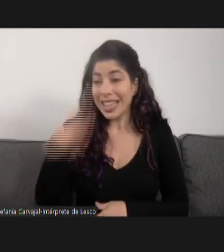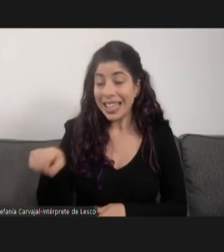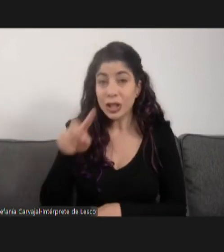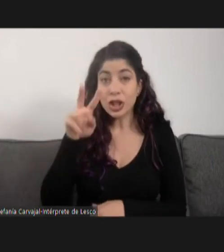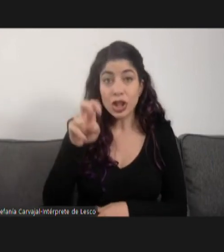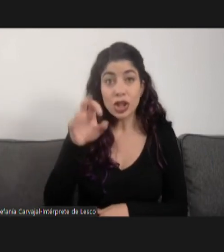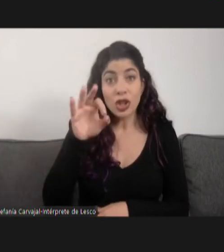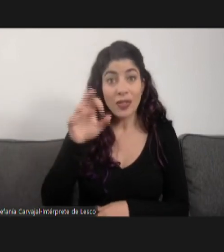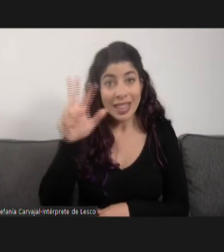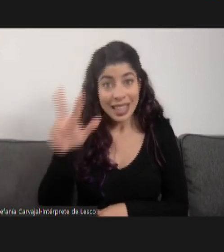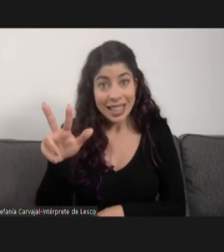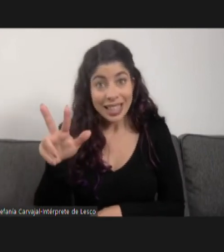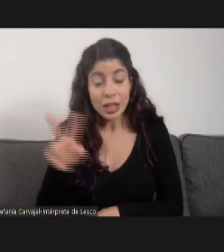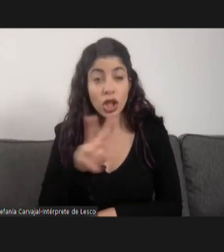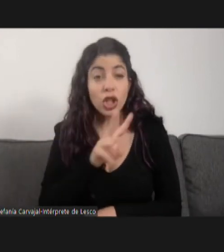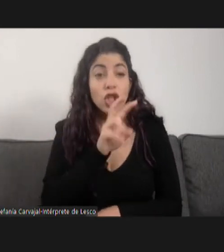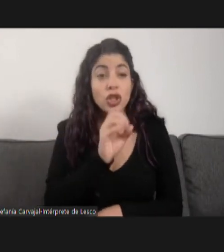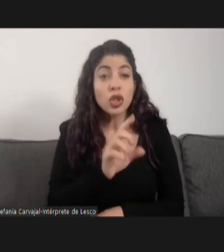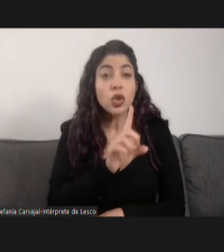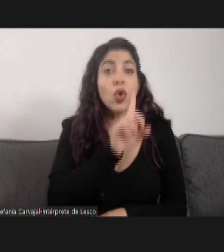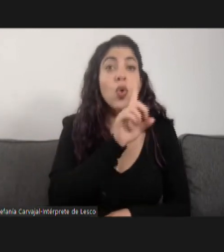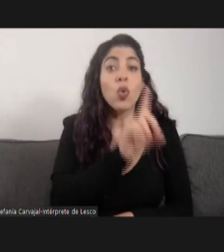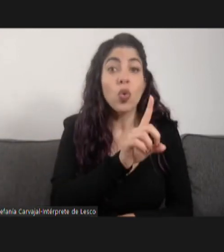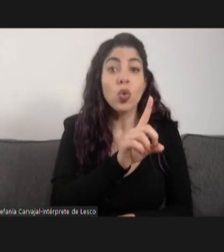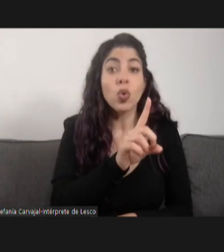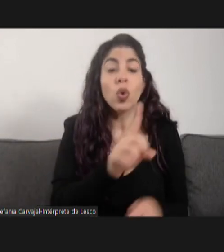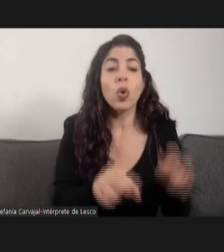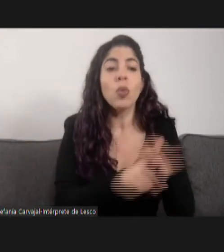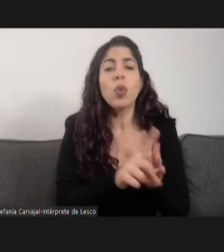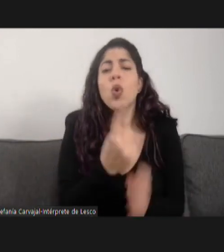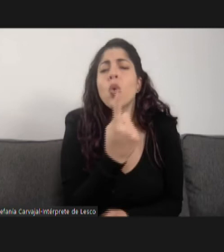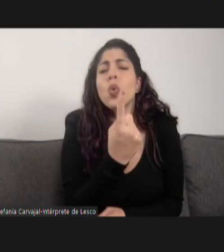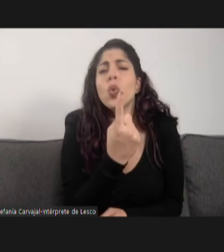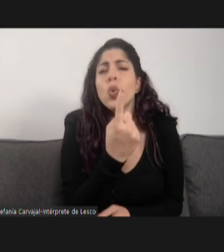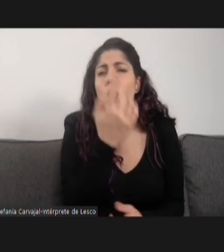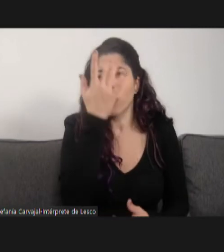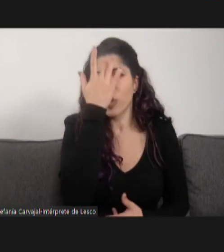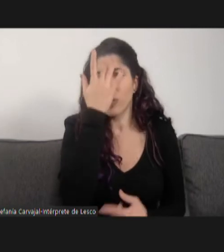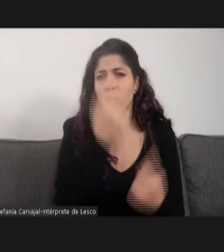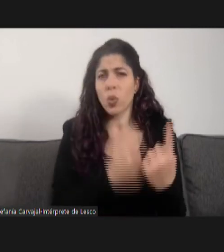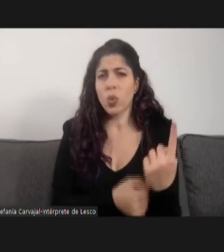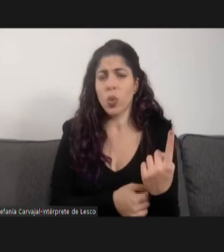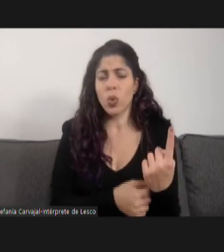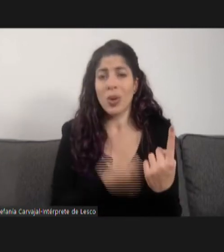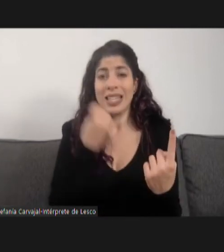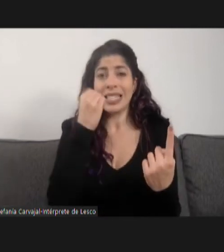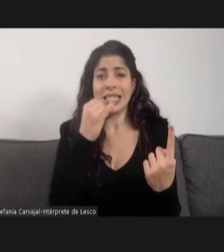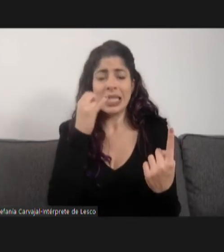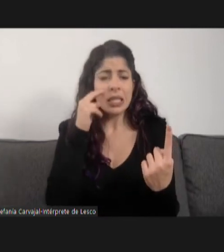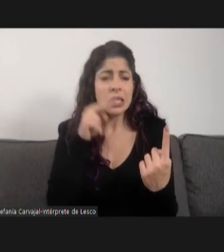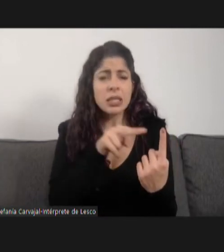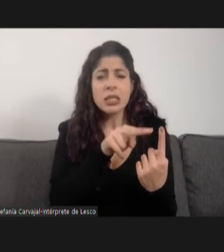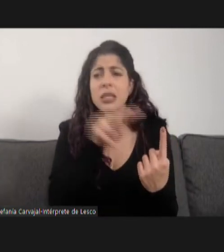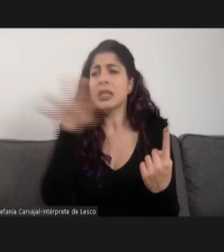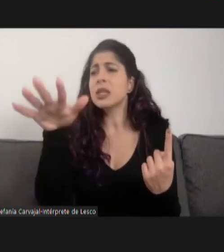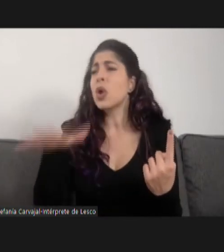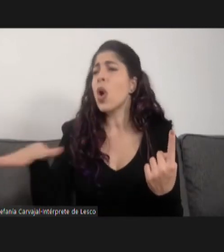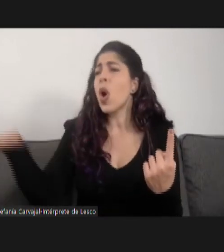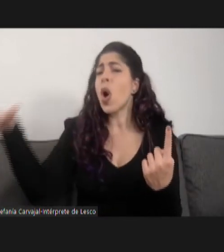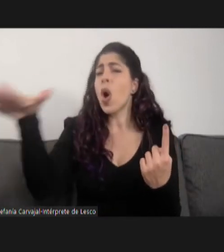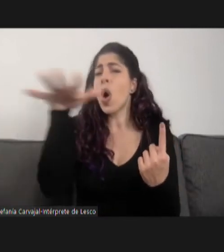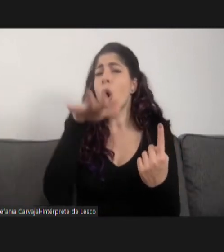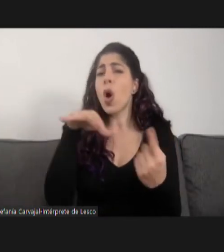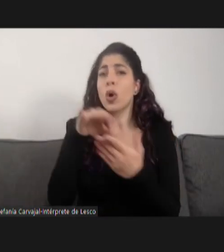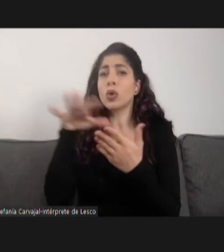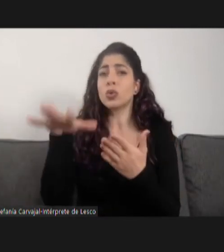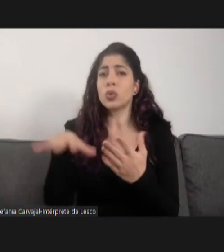293, 201 centros educativos tuvieron solo un caso reportado. Y si tomamos en cuenta todo el universo de centros educativos, esto